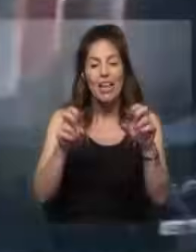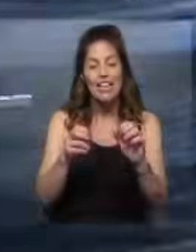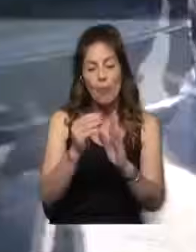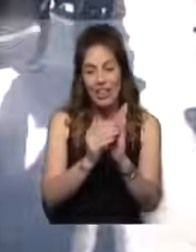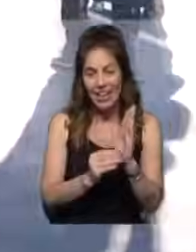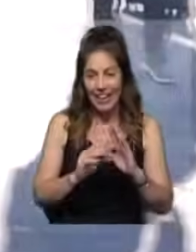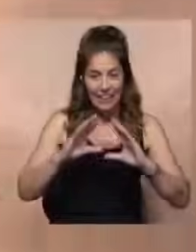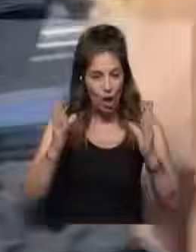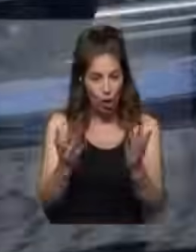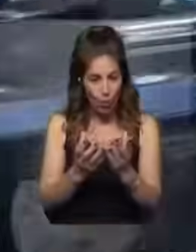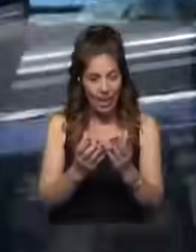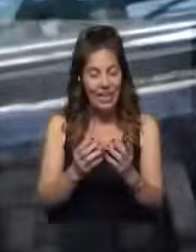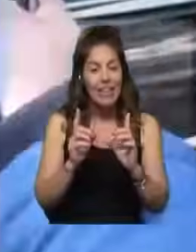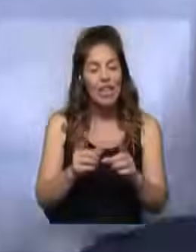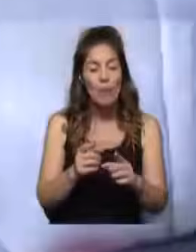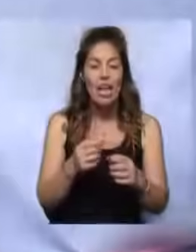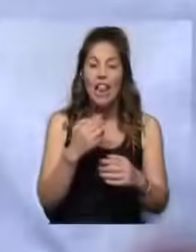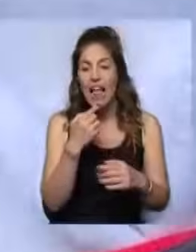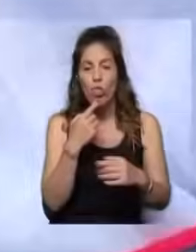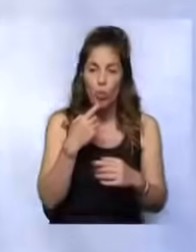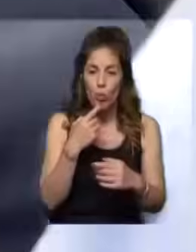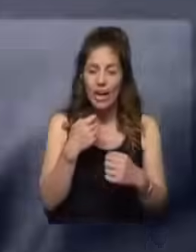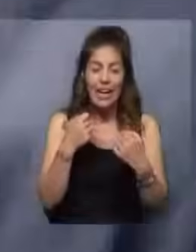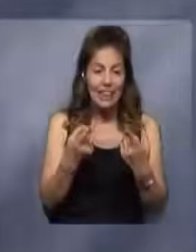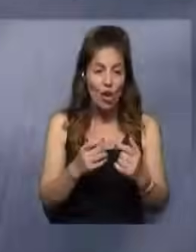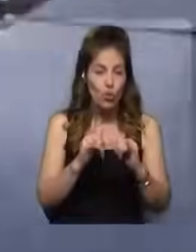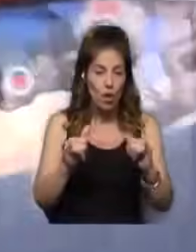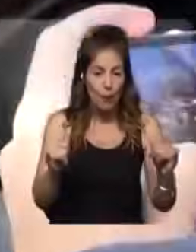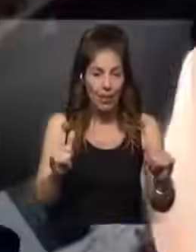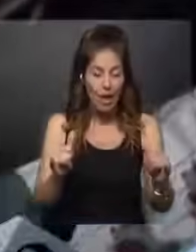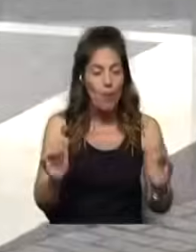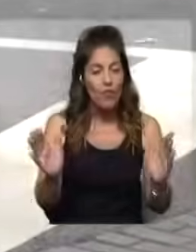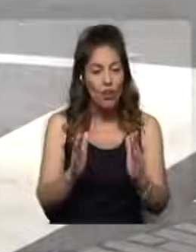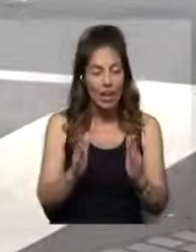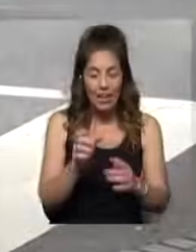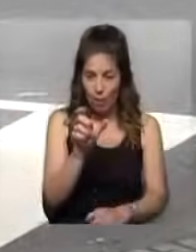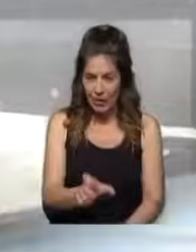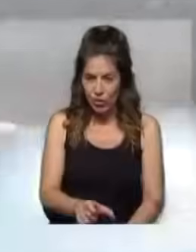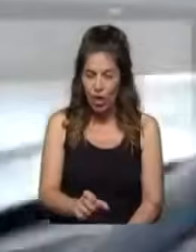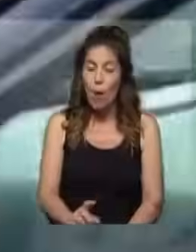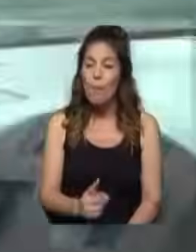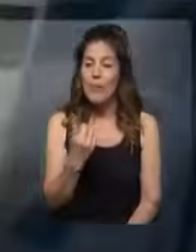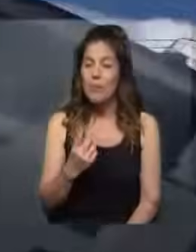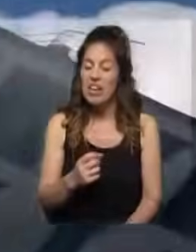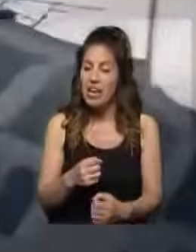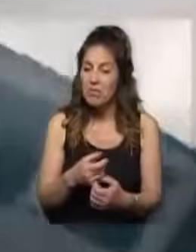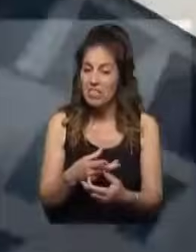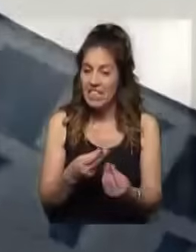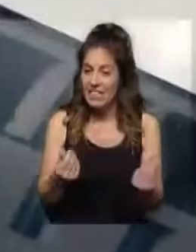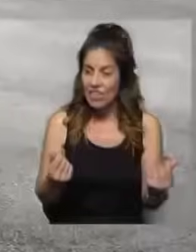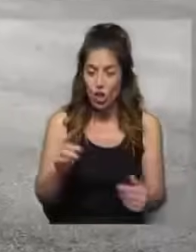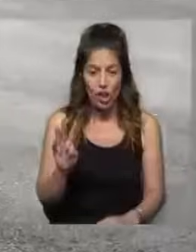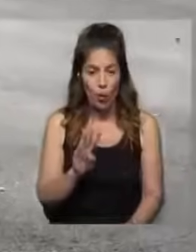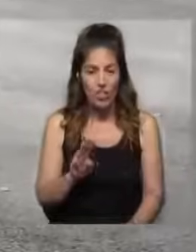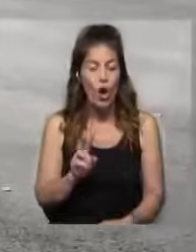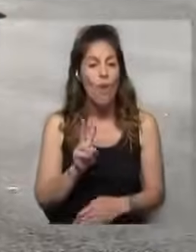agenda global y despejar las dudas e interrogantes que dejó su campaña para forjar cara a cara y en persona una primera impresión en Washington en